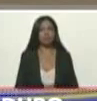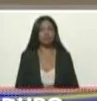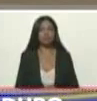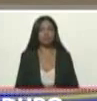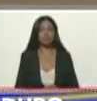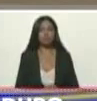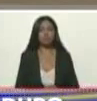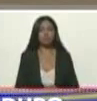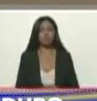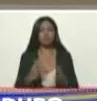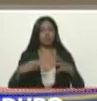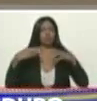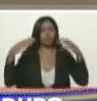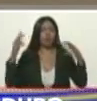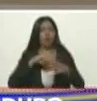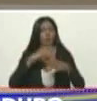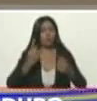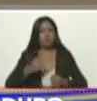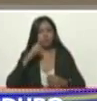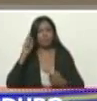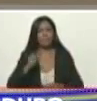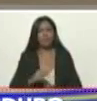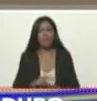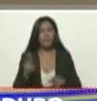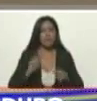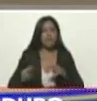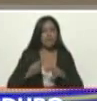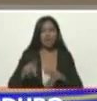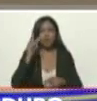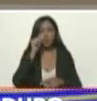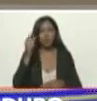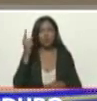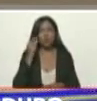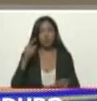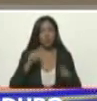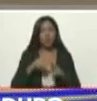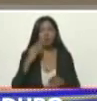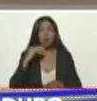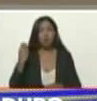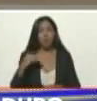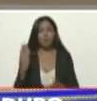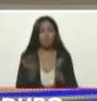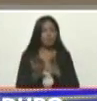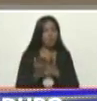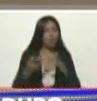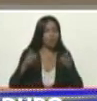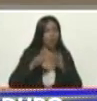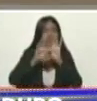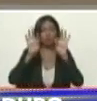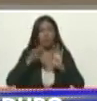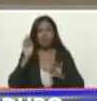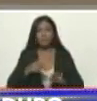En cantidad, en niños, niñas y jóvenes escolarizados.